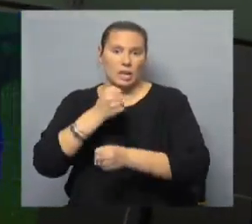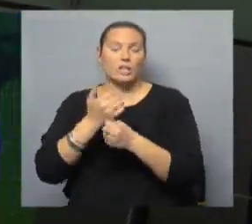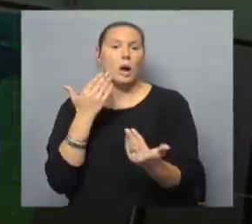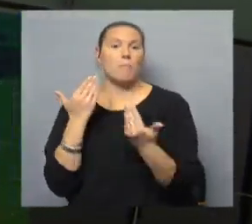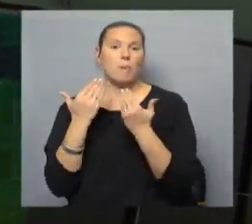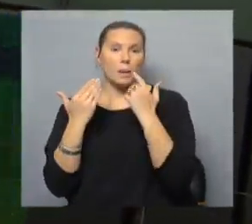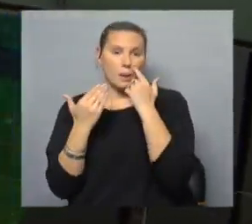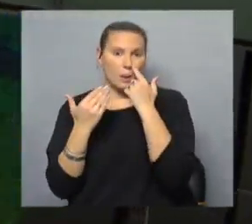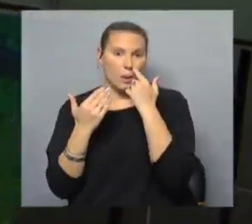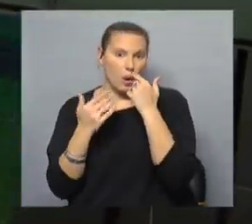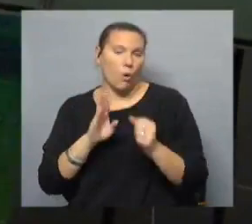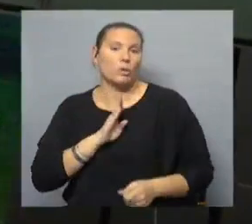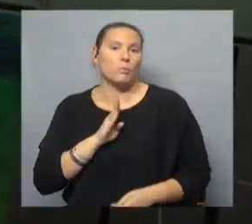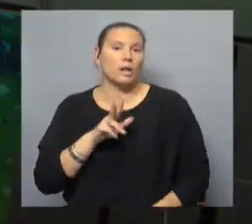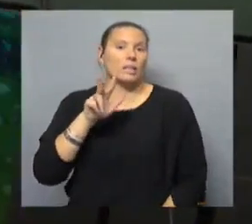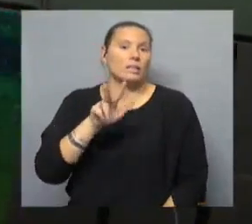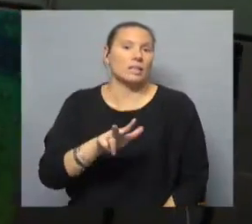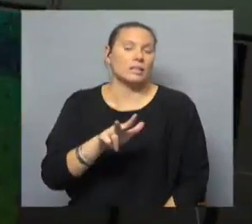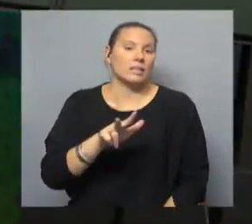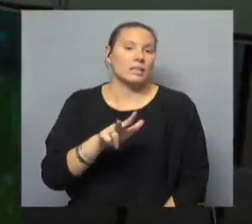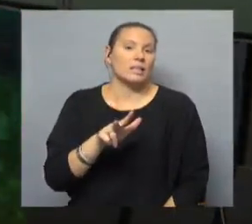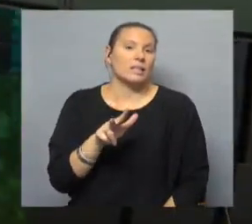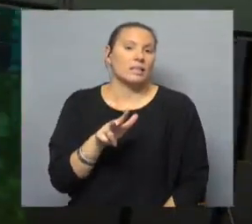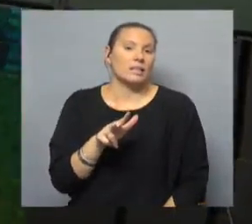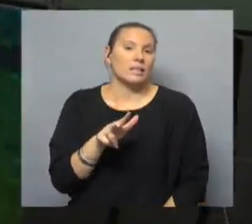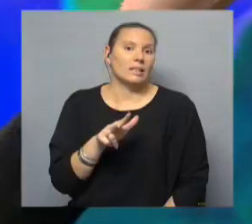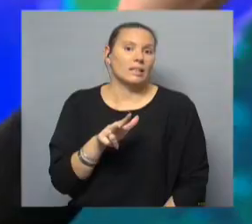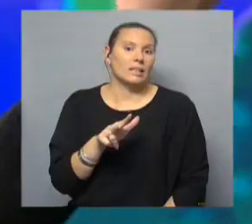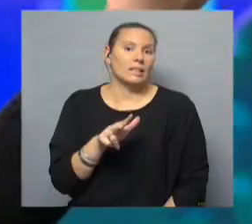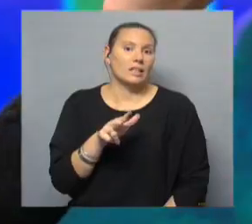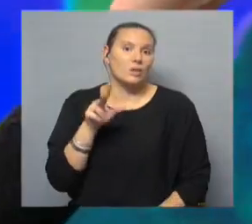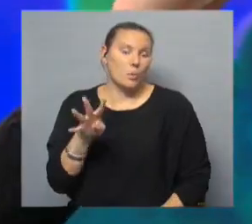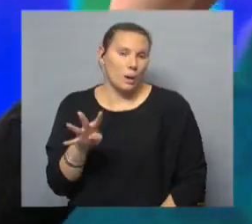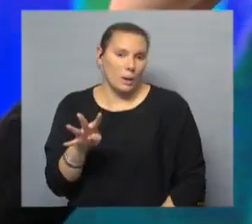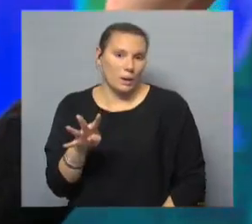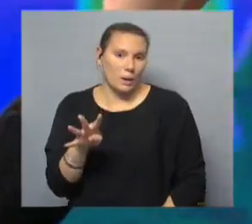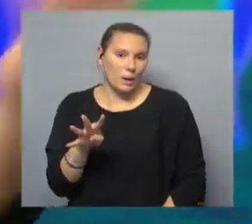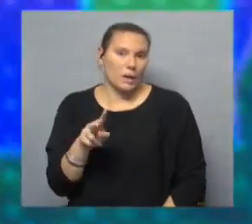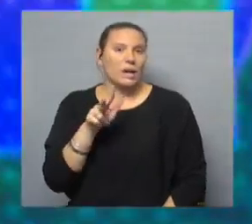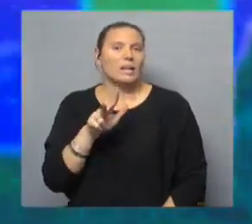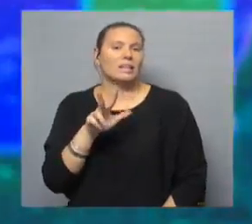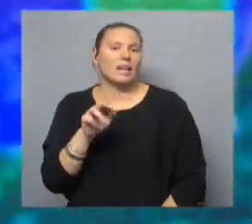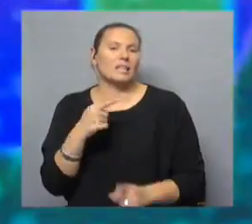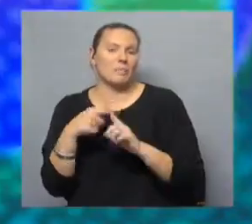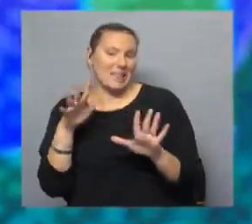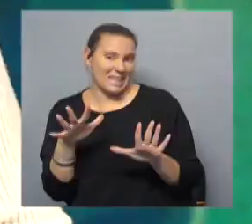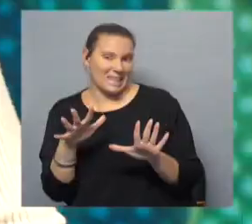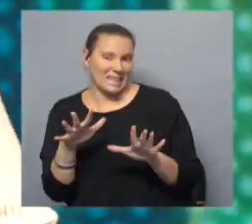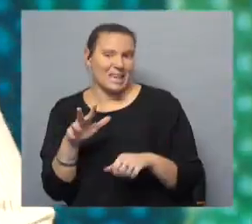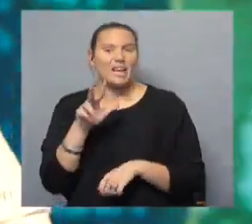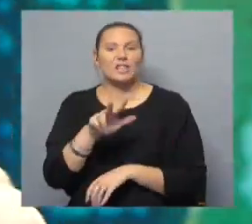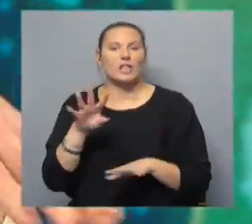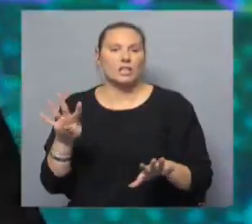una chica de 30 y... Es 30 y... 9. 30 y 10 y algo. 39 igual que